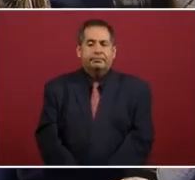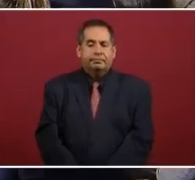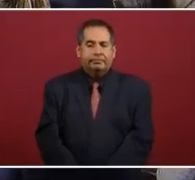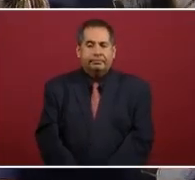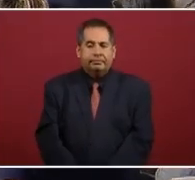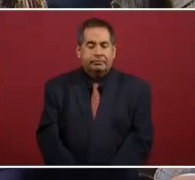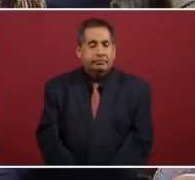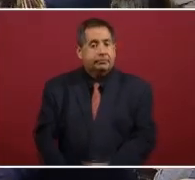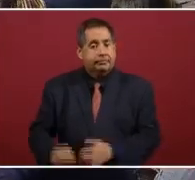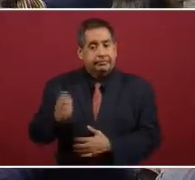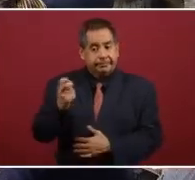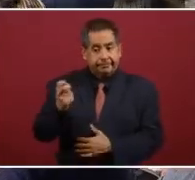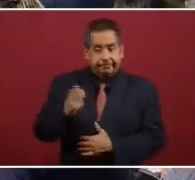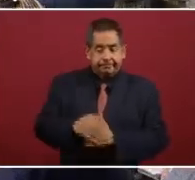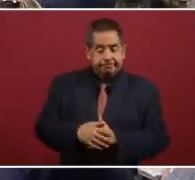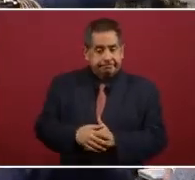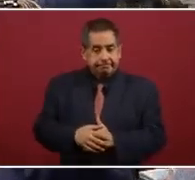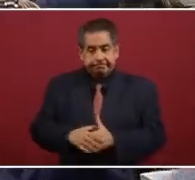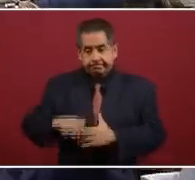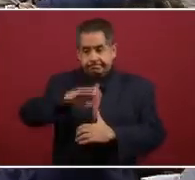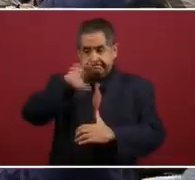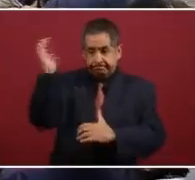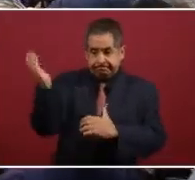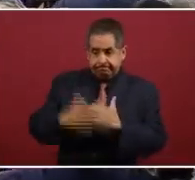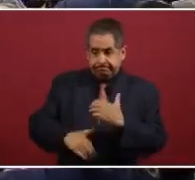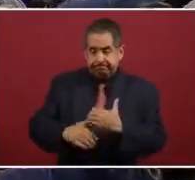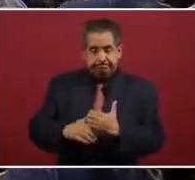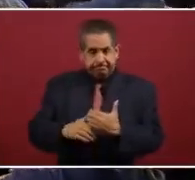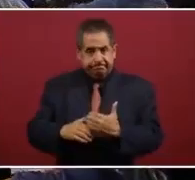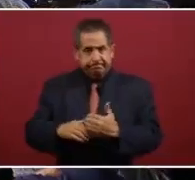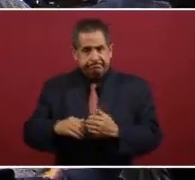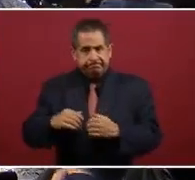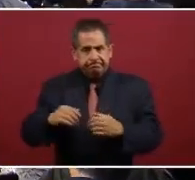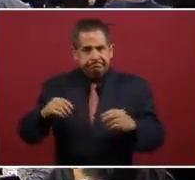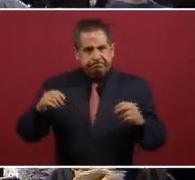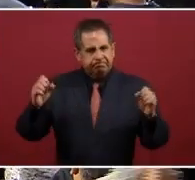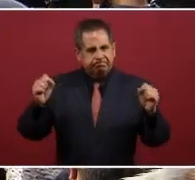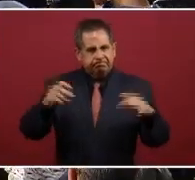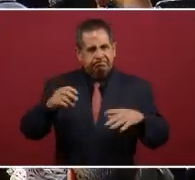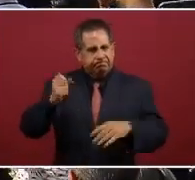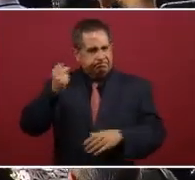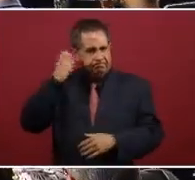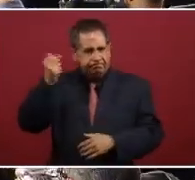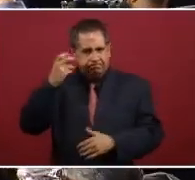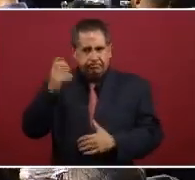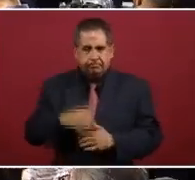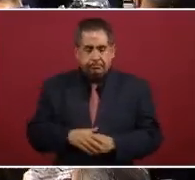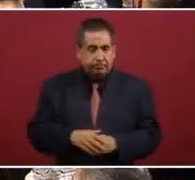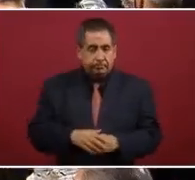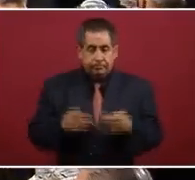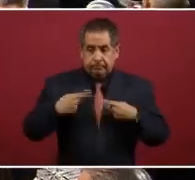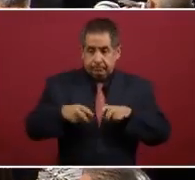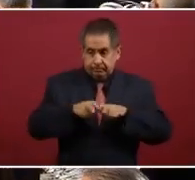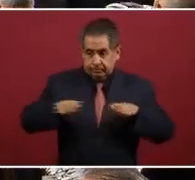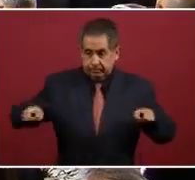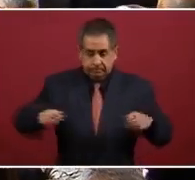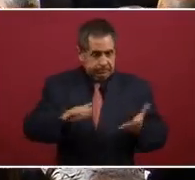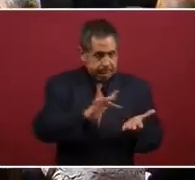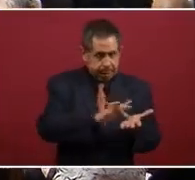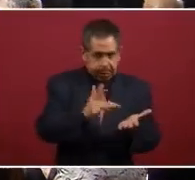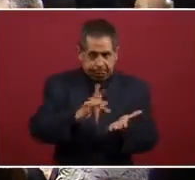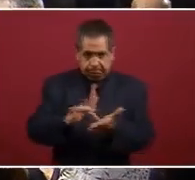De esta manera, damos por finalizado este acto. Agradecemos a los distinguidos miembros del Presidium su